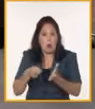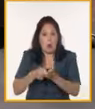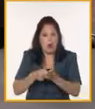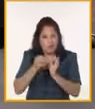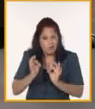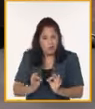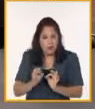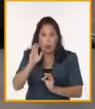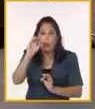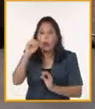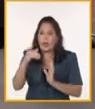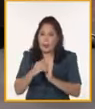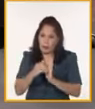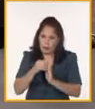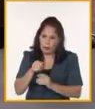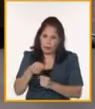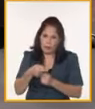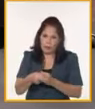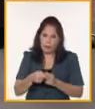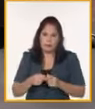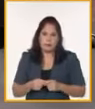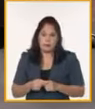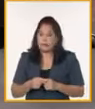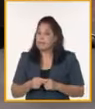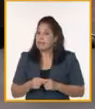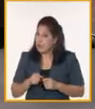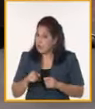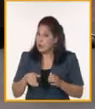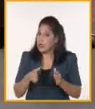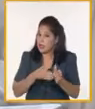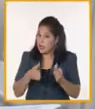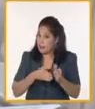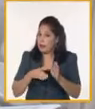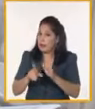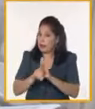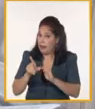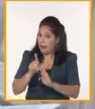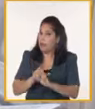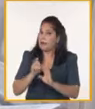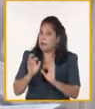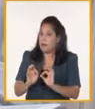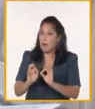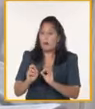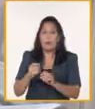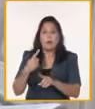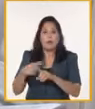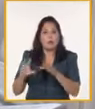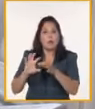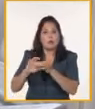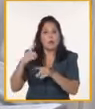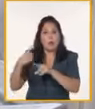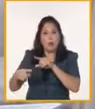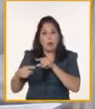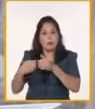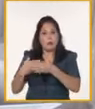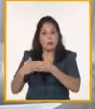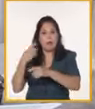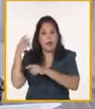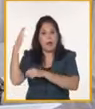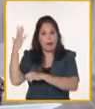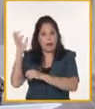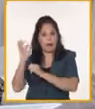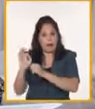declaración que lo que lo que han aportado Y eso es indisciplina eso es ilegalidad etcétera etcétera otro tema que no hablamos Es que el